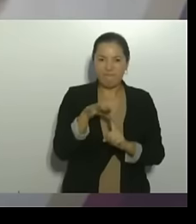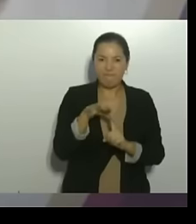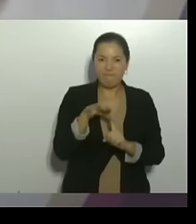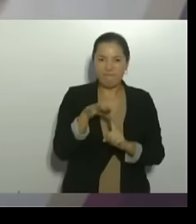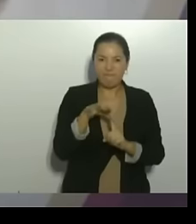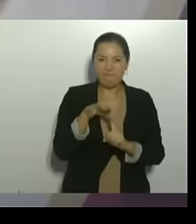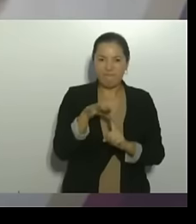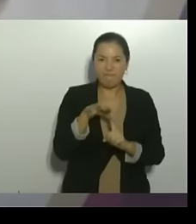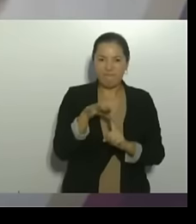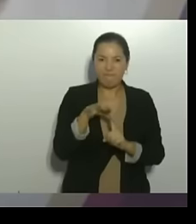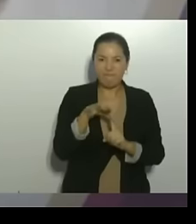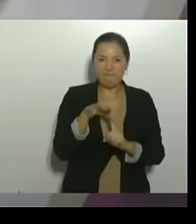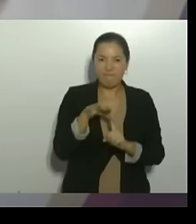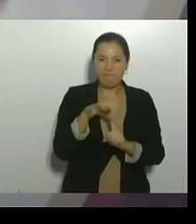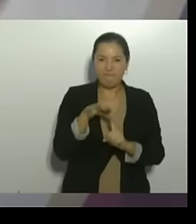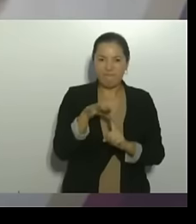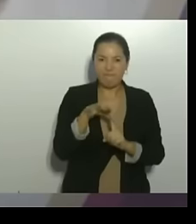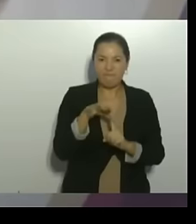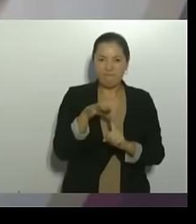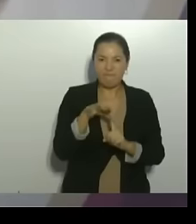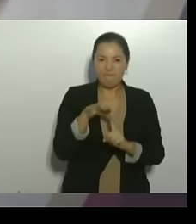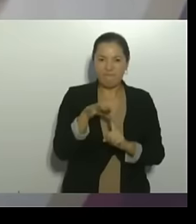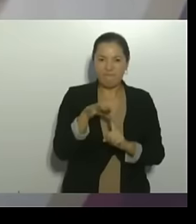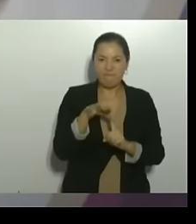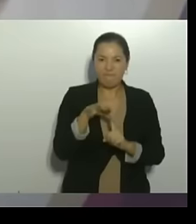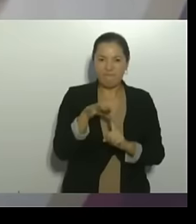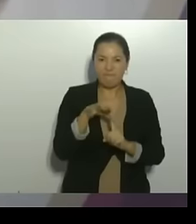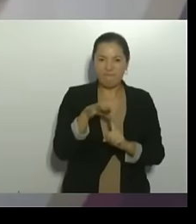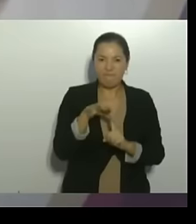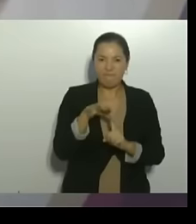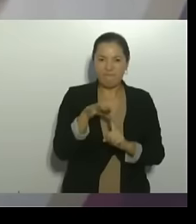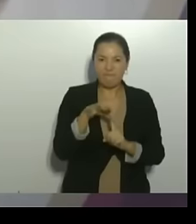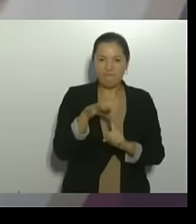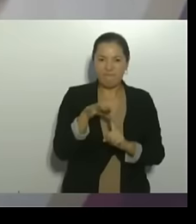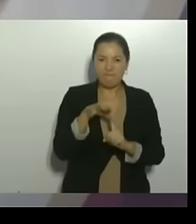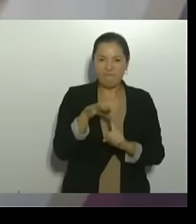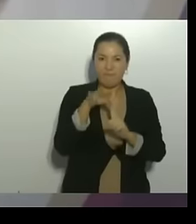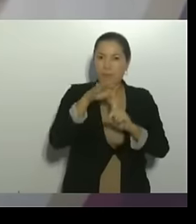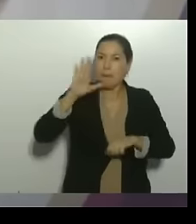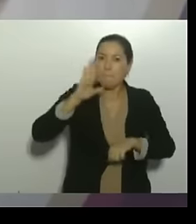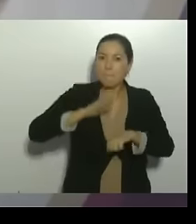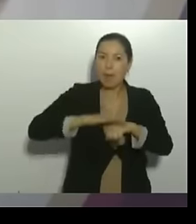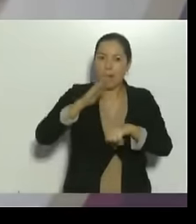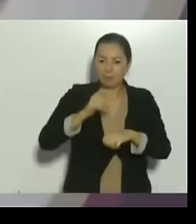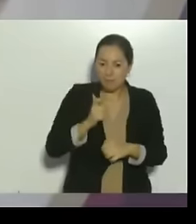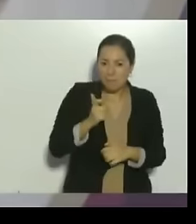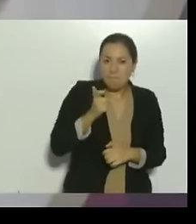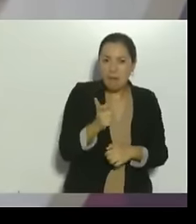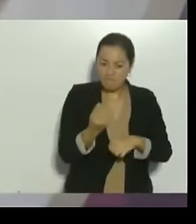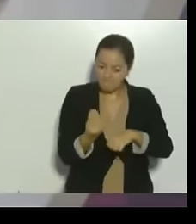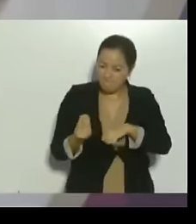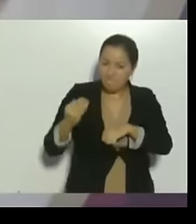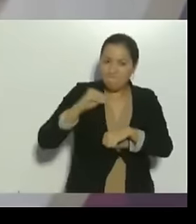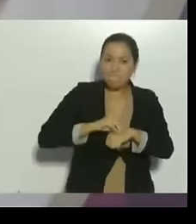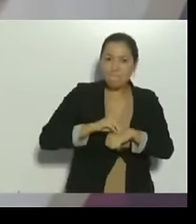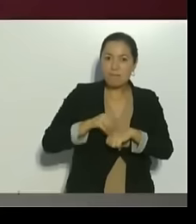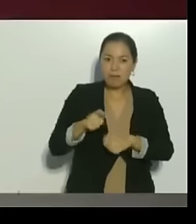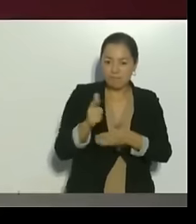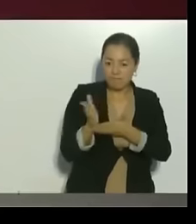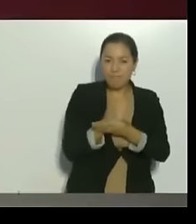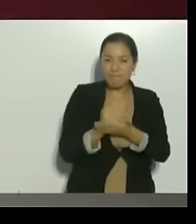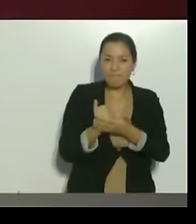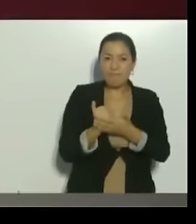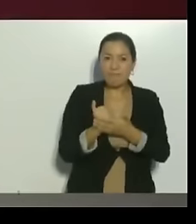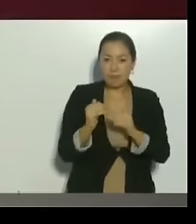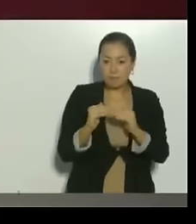ido pero económicamente mucho mejor esteio escuchemos trajadores qué logramos con